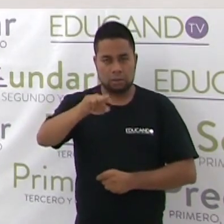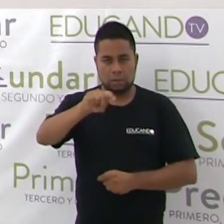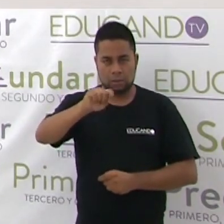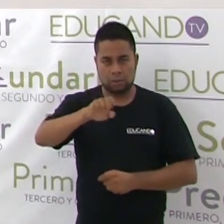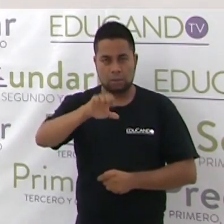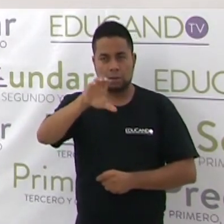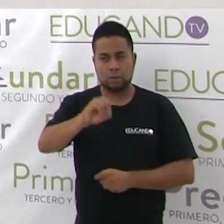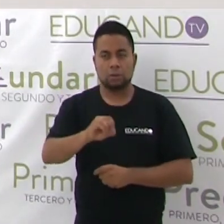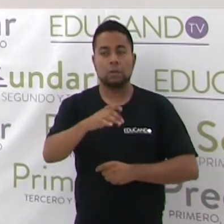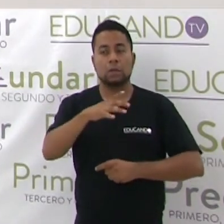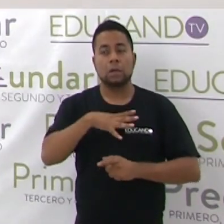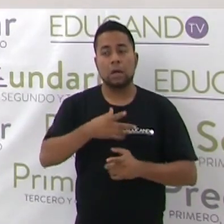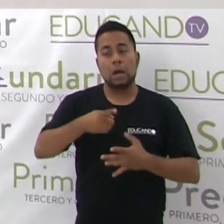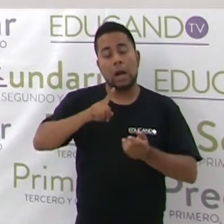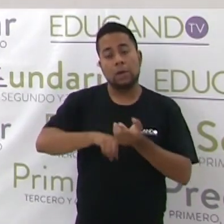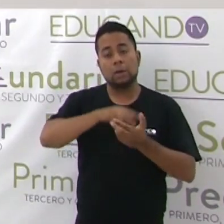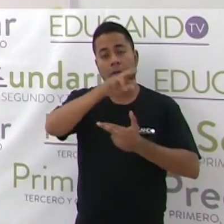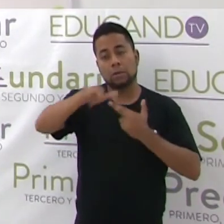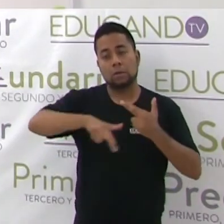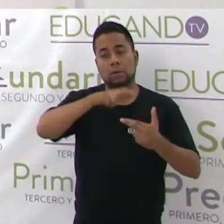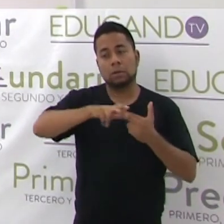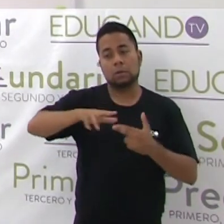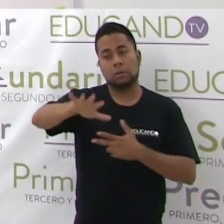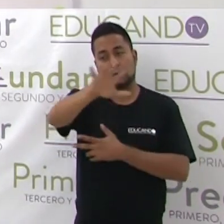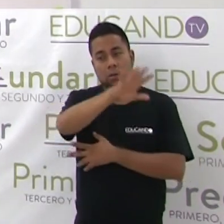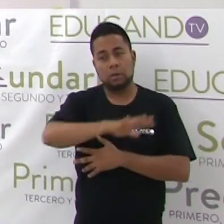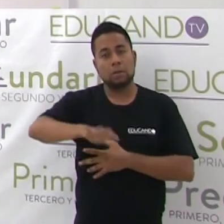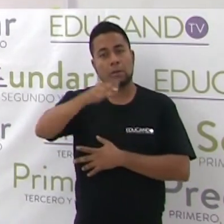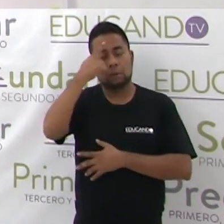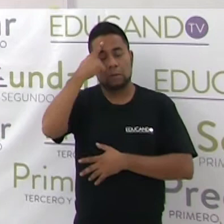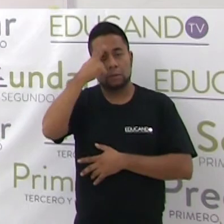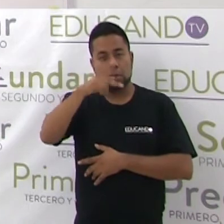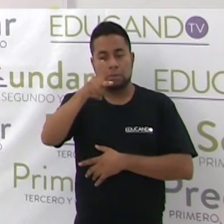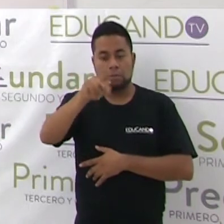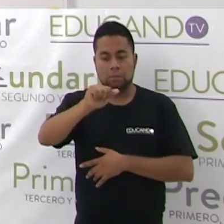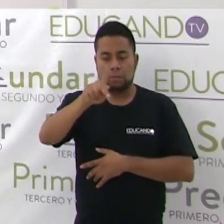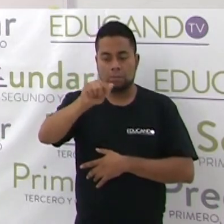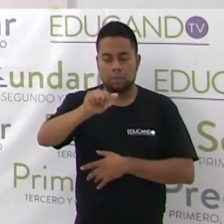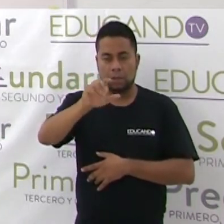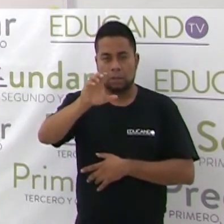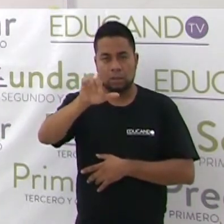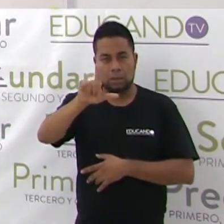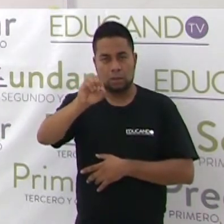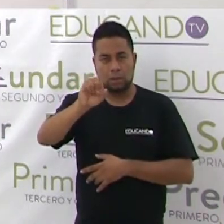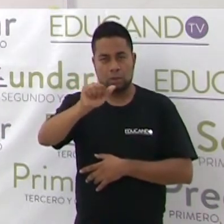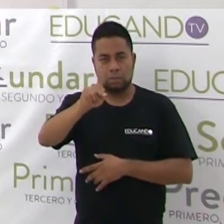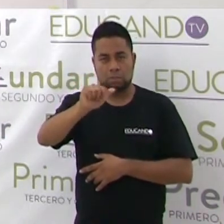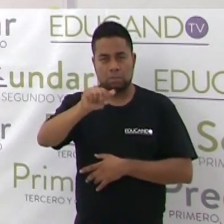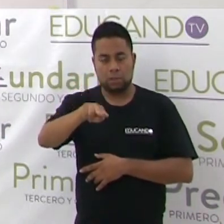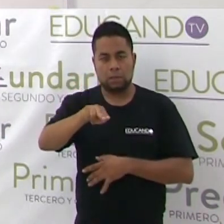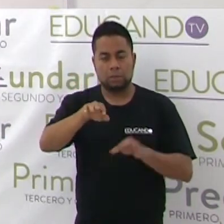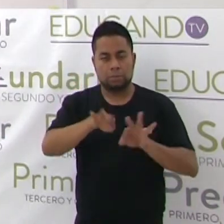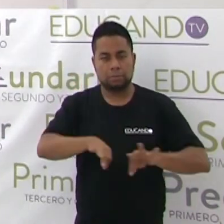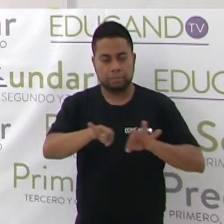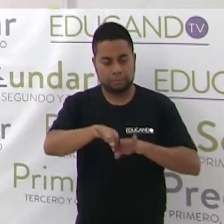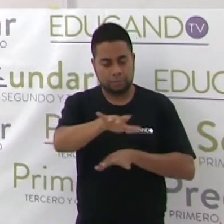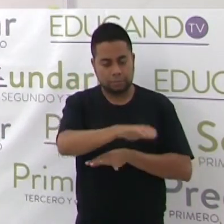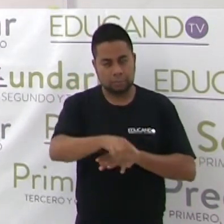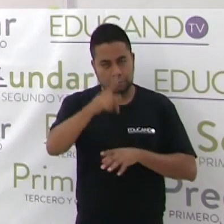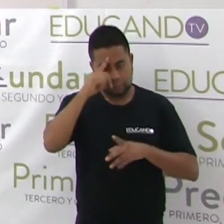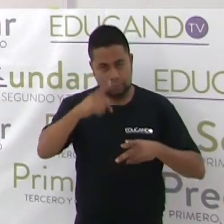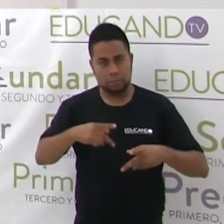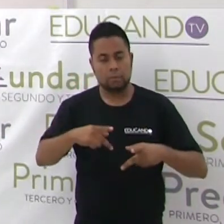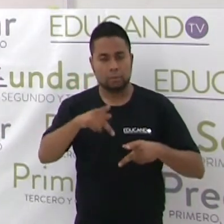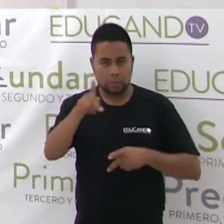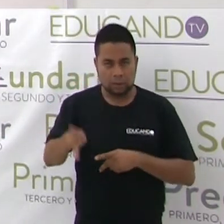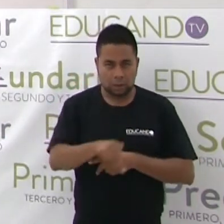que está en la región del Papaloapan, principalmente en las